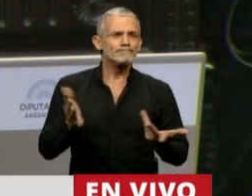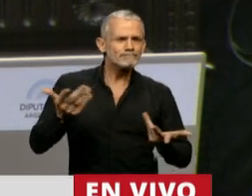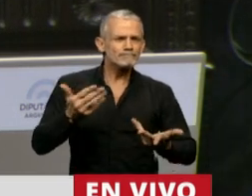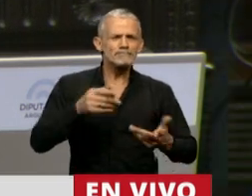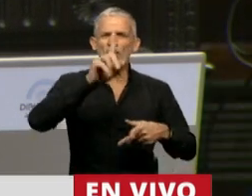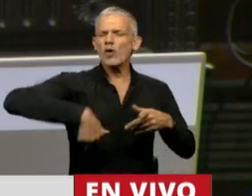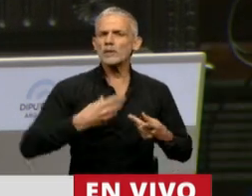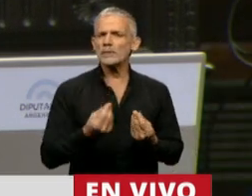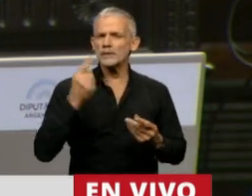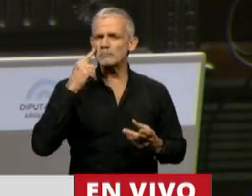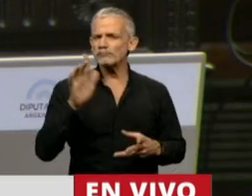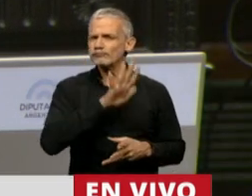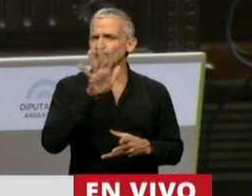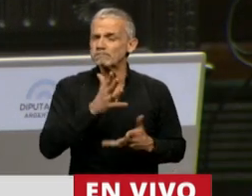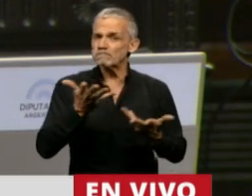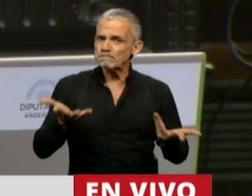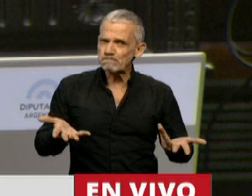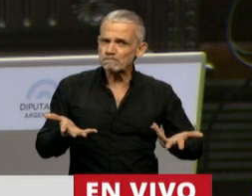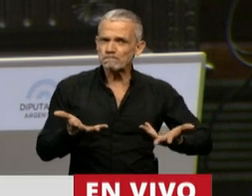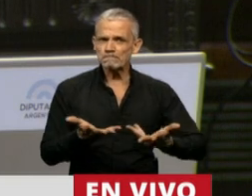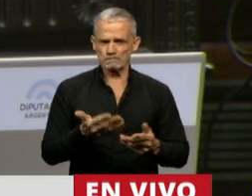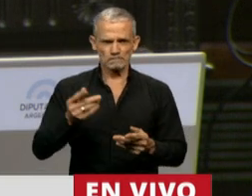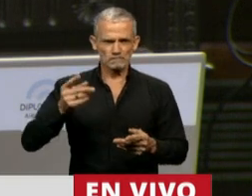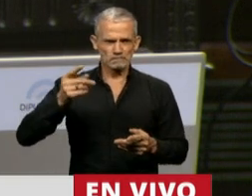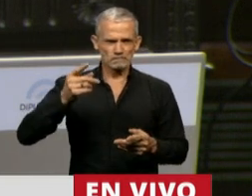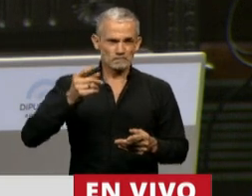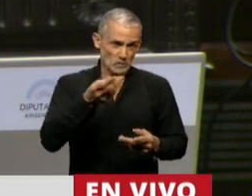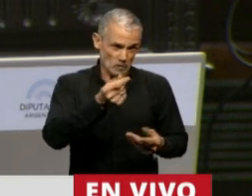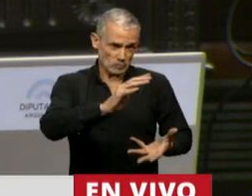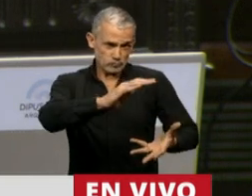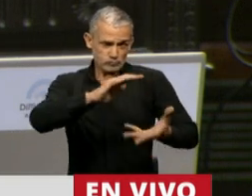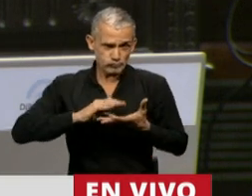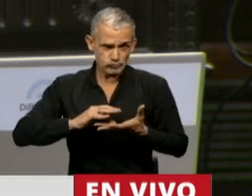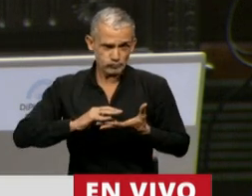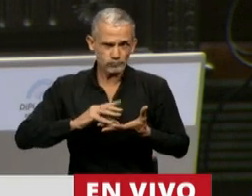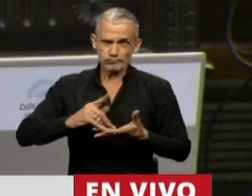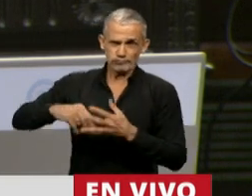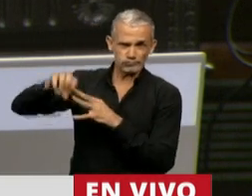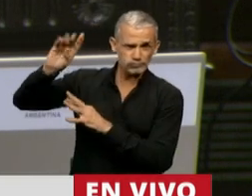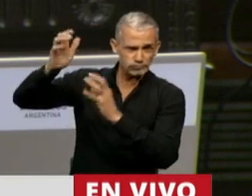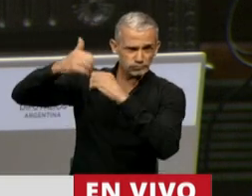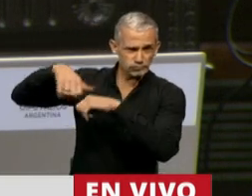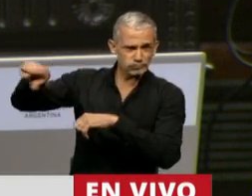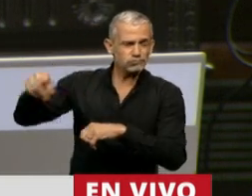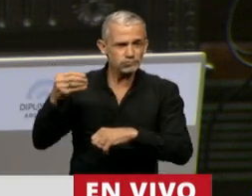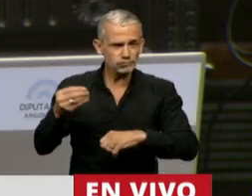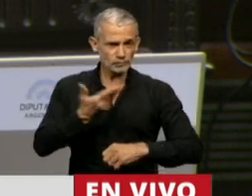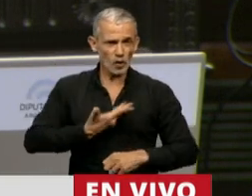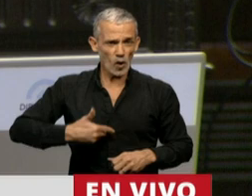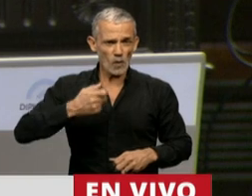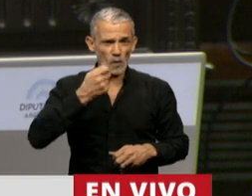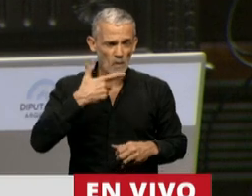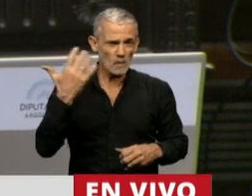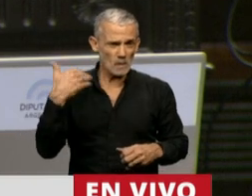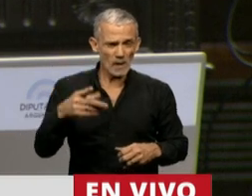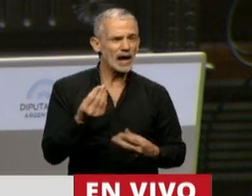dudosa procedencia dinero que lo único que que hizo y manejos